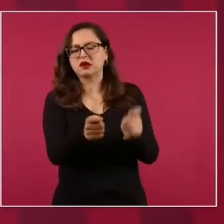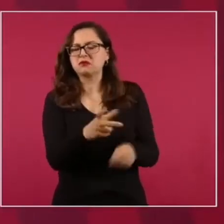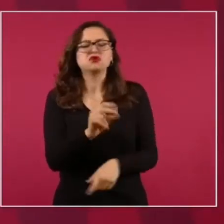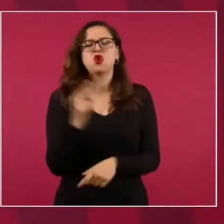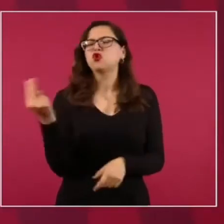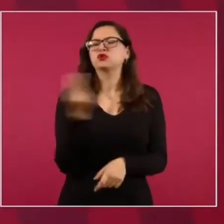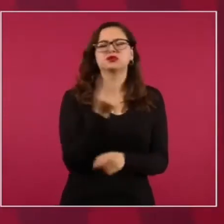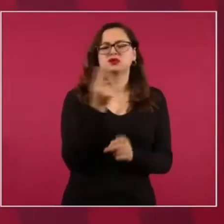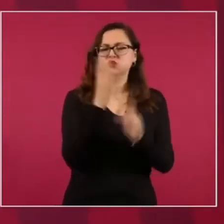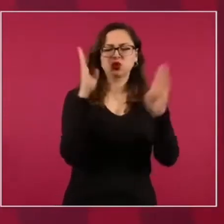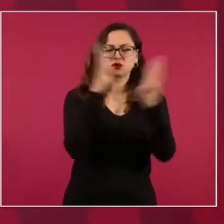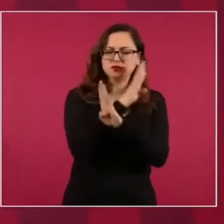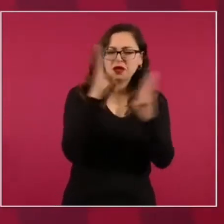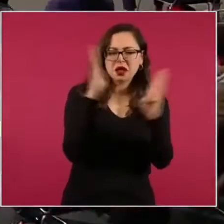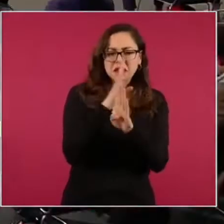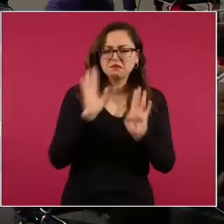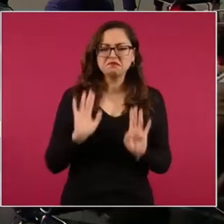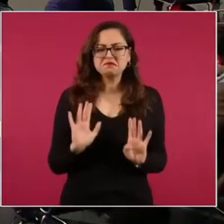Ahora